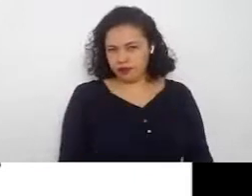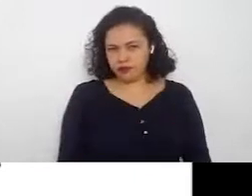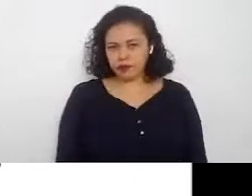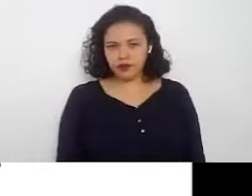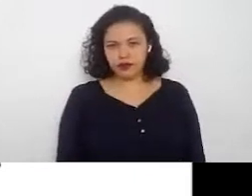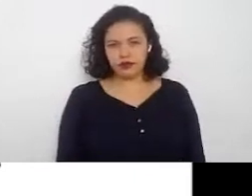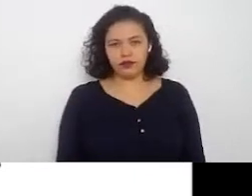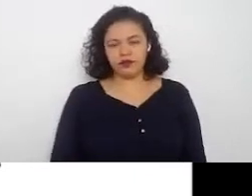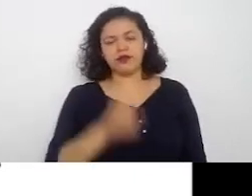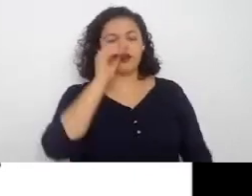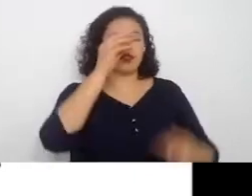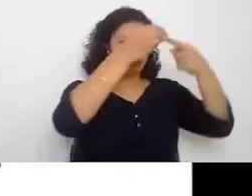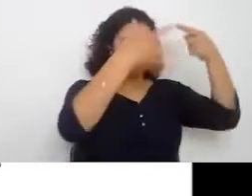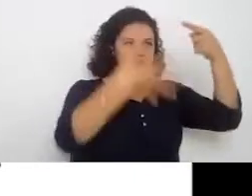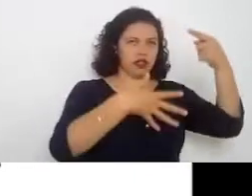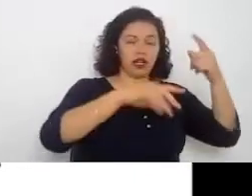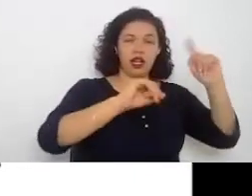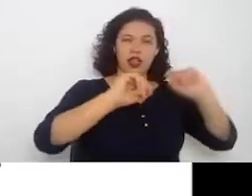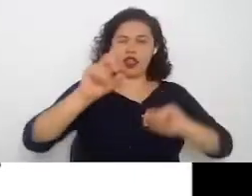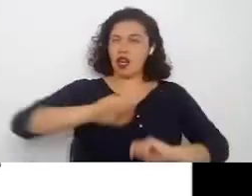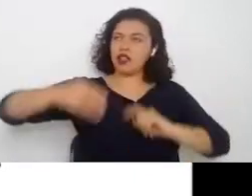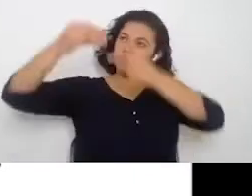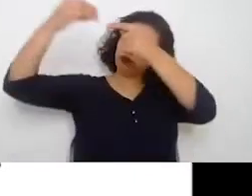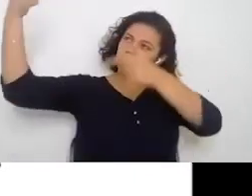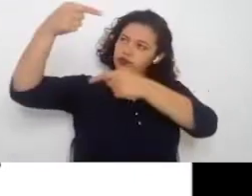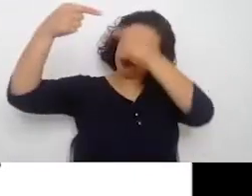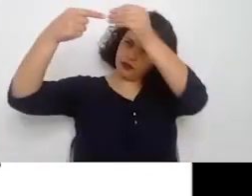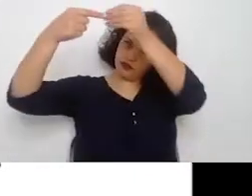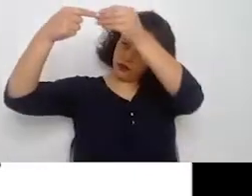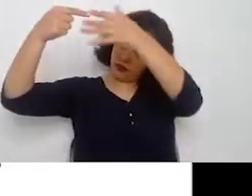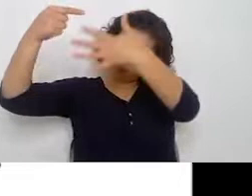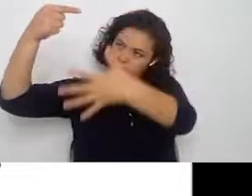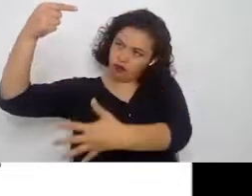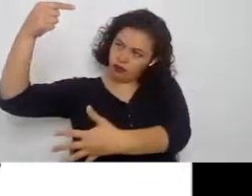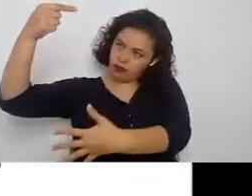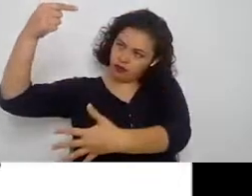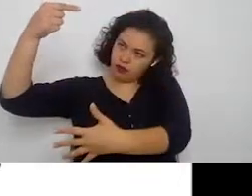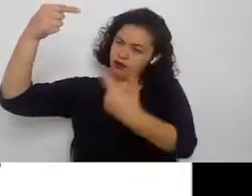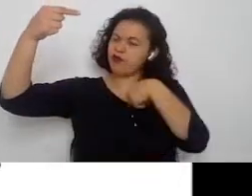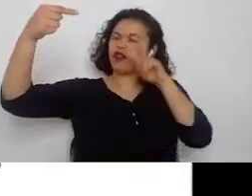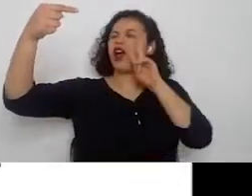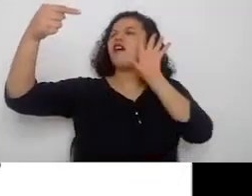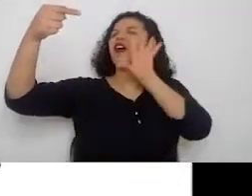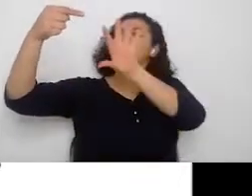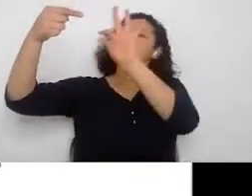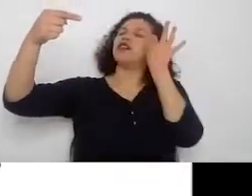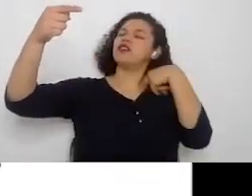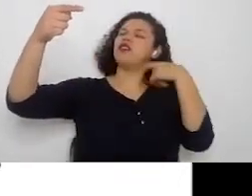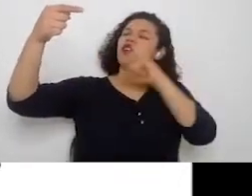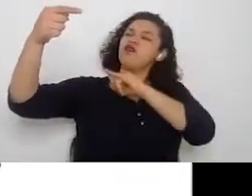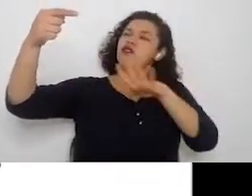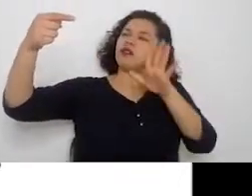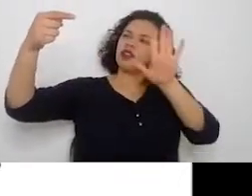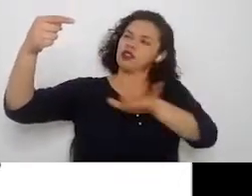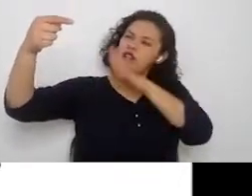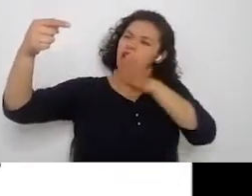se desglosa del lado derecho y ahí van a dar clic y van a identificar cómo hacer la actualización de datos para